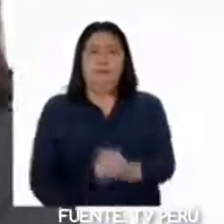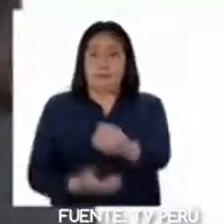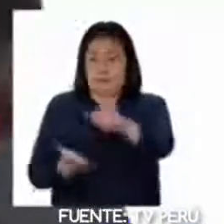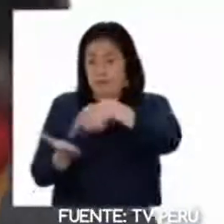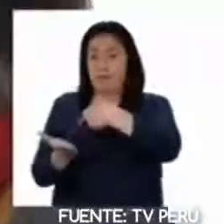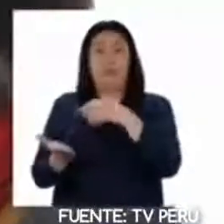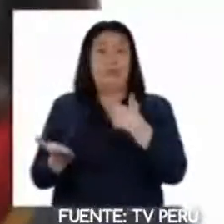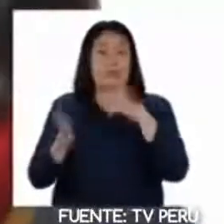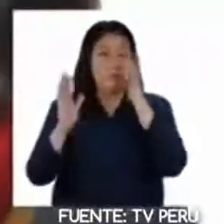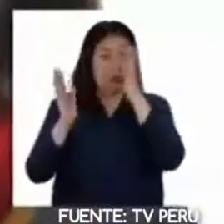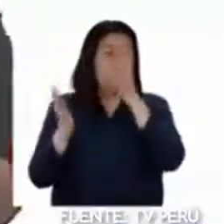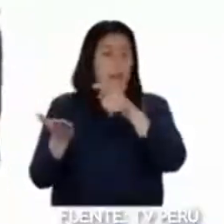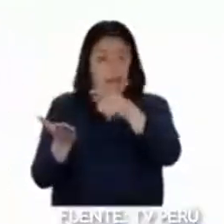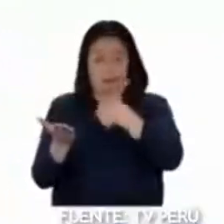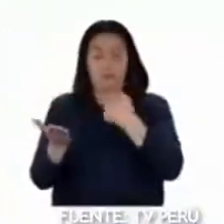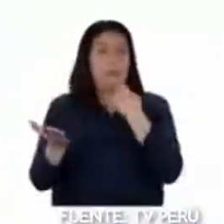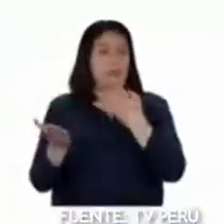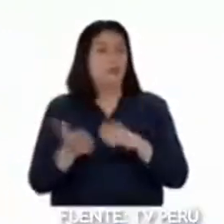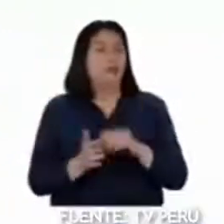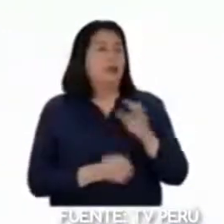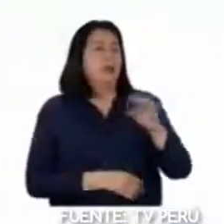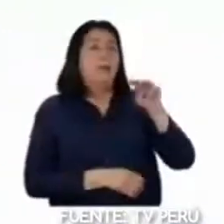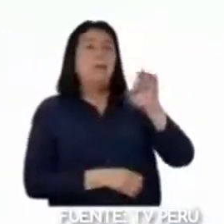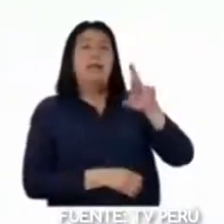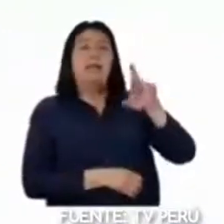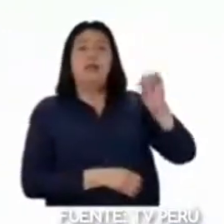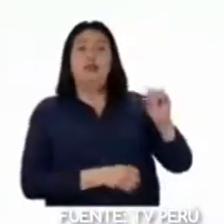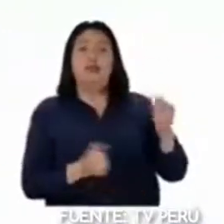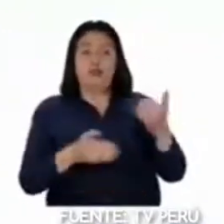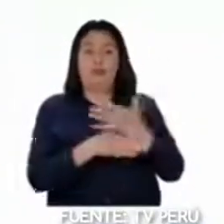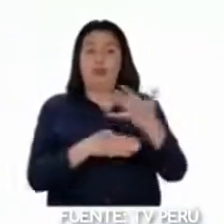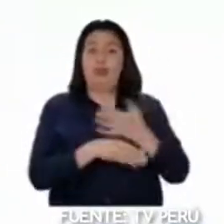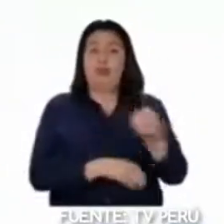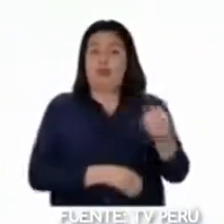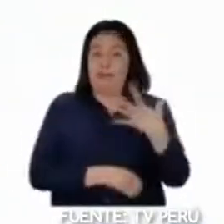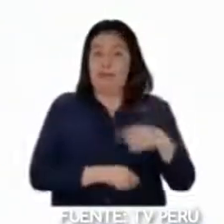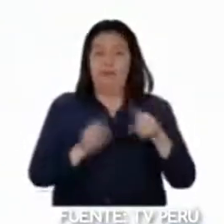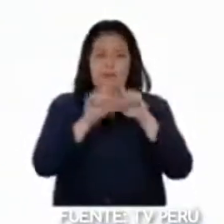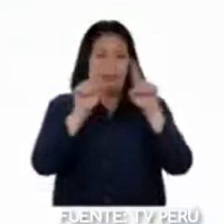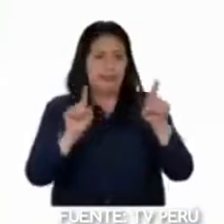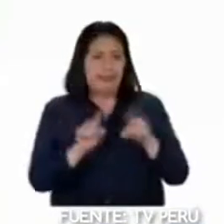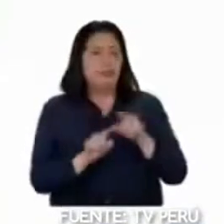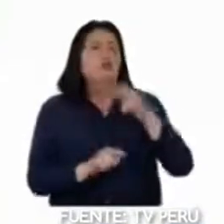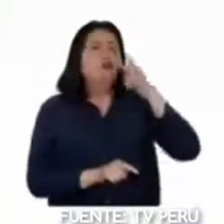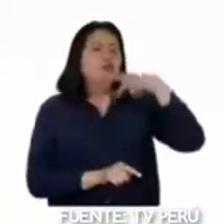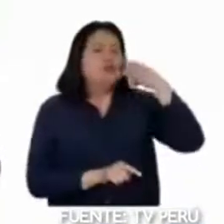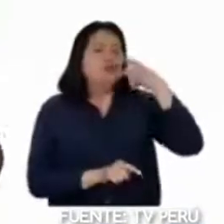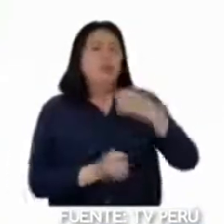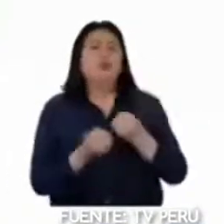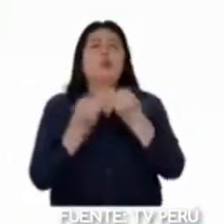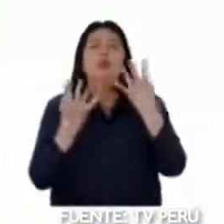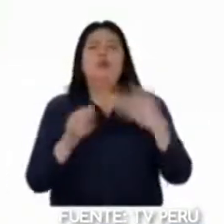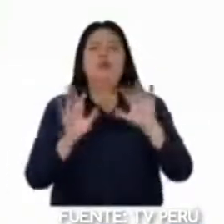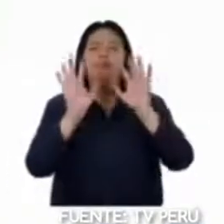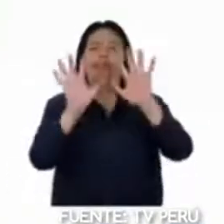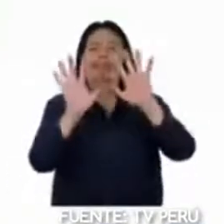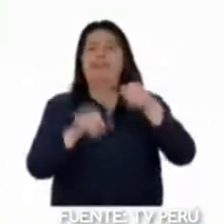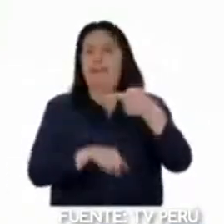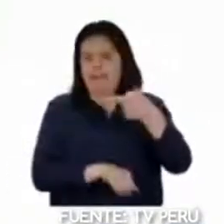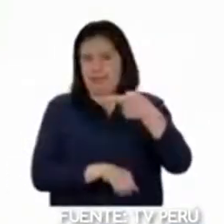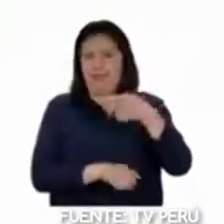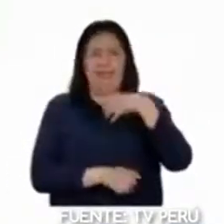Alguien me ha escrito muy atento, profesor. Es Mario de Chimbote y nos dice que cada rectángulo rosado valía